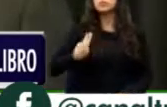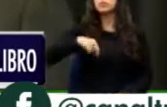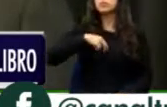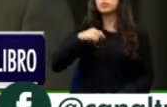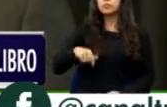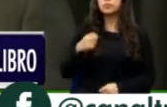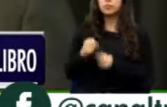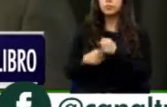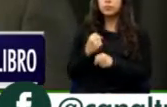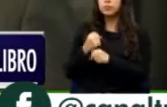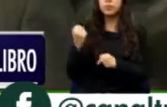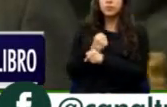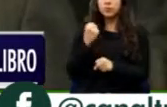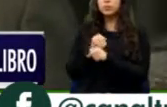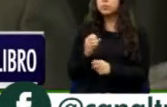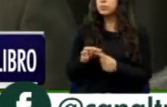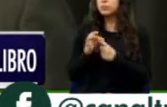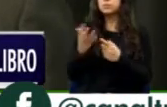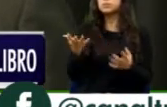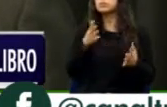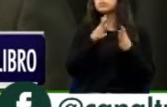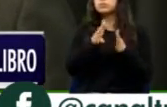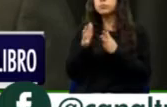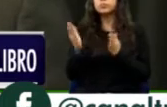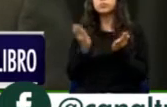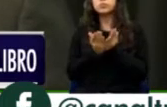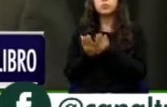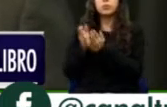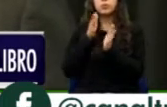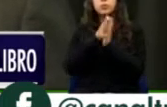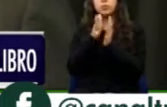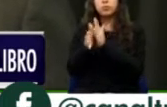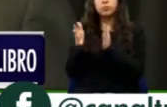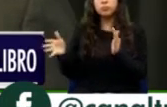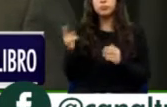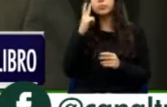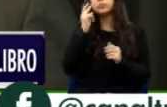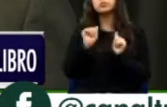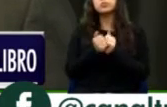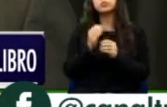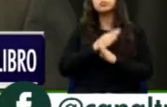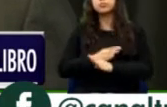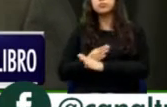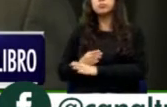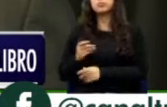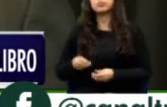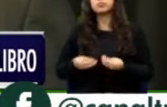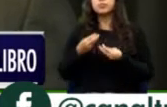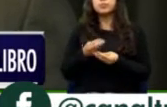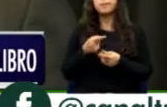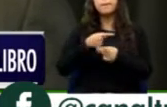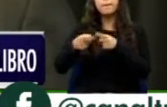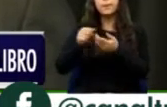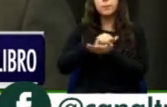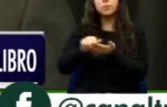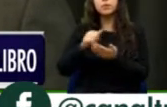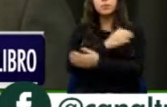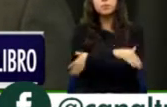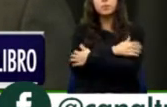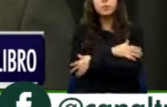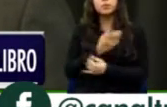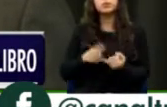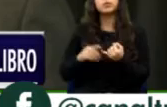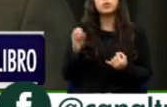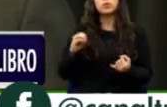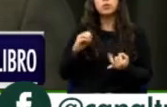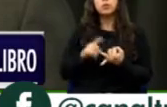años especialmente apoyando a todas las escuelas de formación cultural, avanzando en la preservación de los bienes inmateriales como la Semana Santa de Pamplona, la de Ocaña,